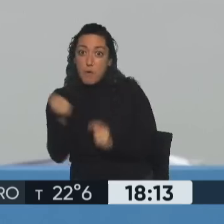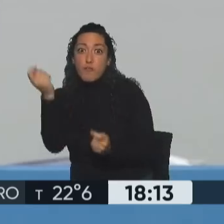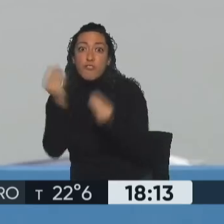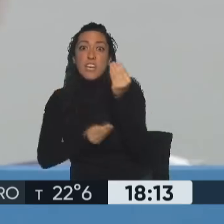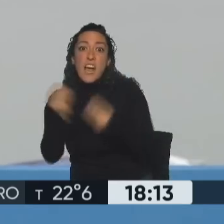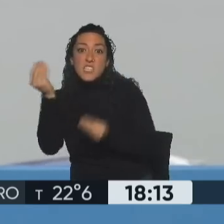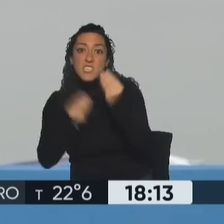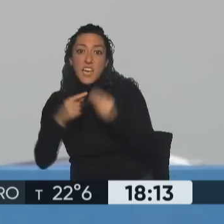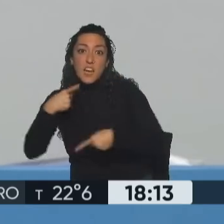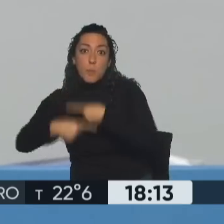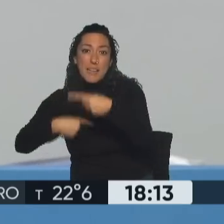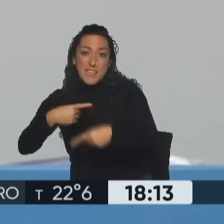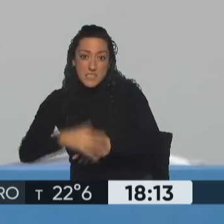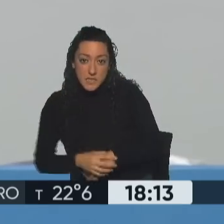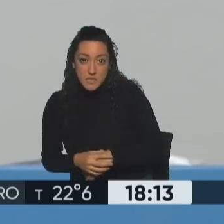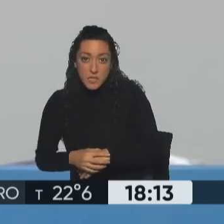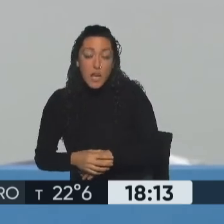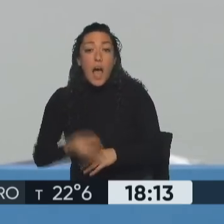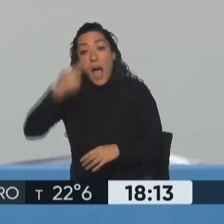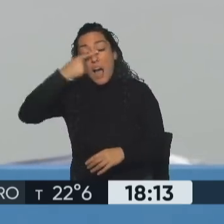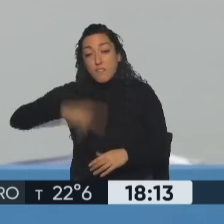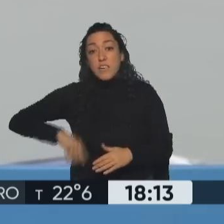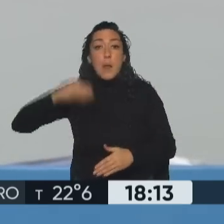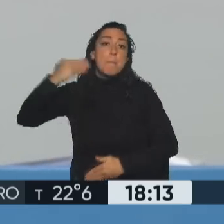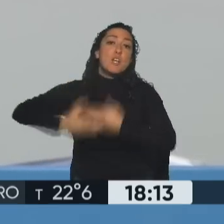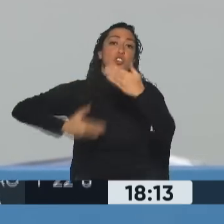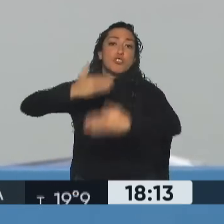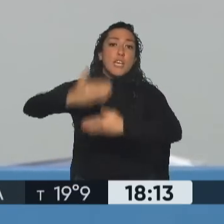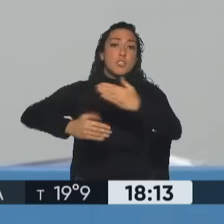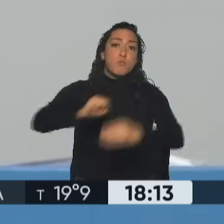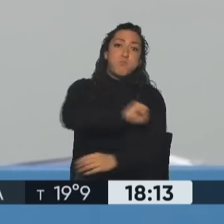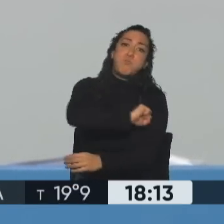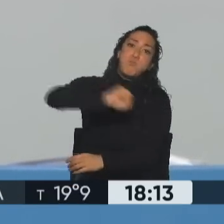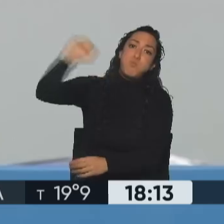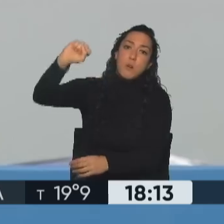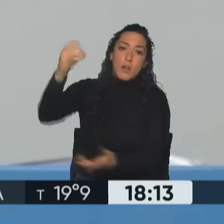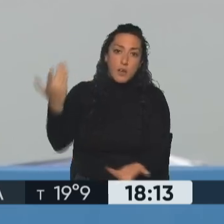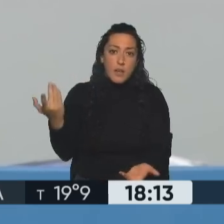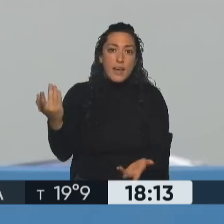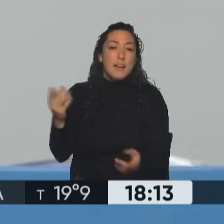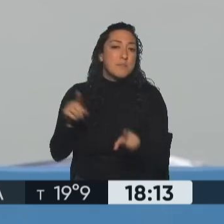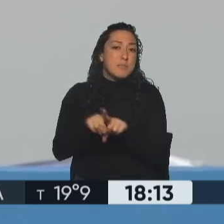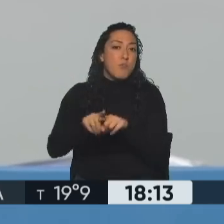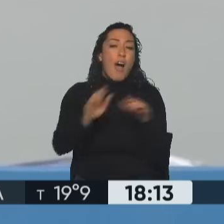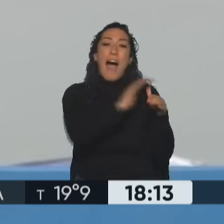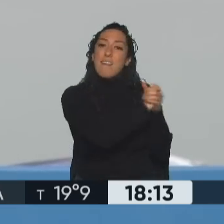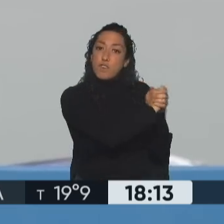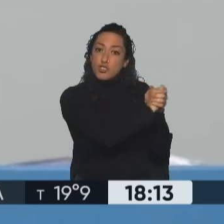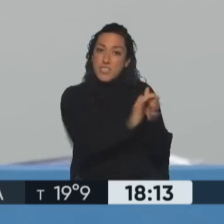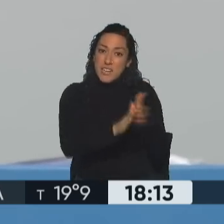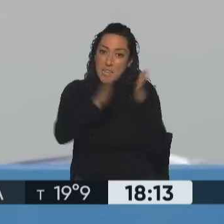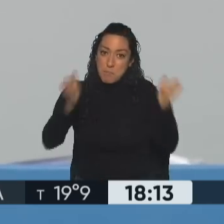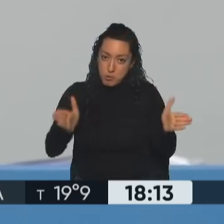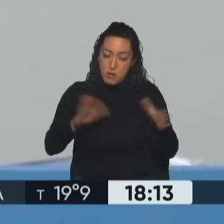financiera que terminó el proceso hiperinflacionario de Alfonsín. Lo mismo pasó más